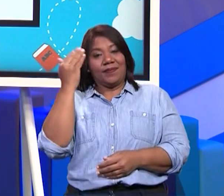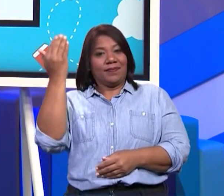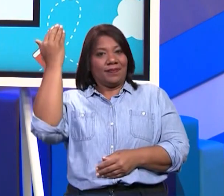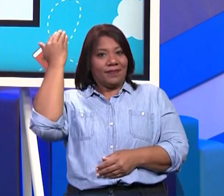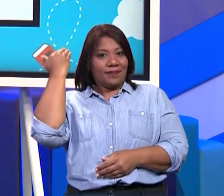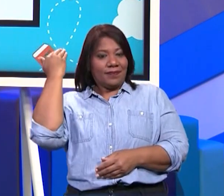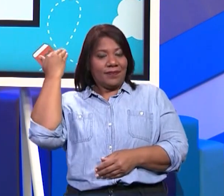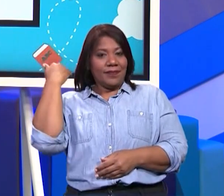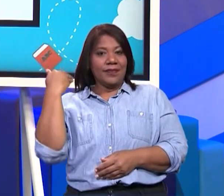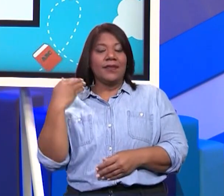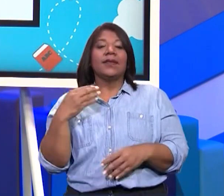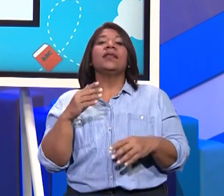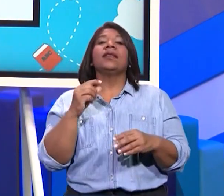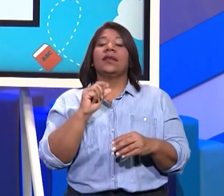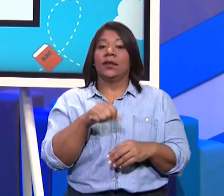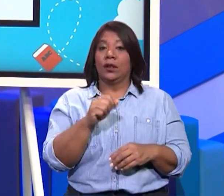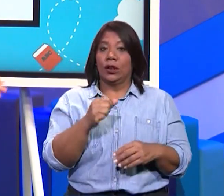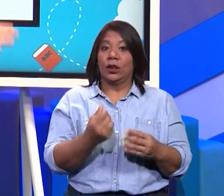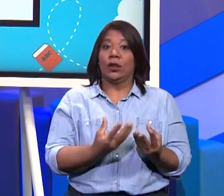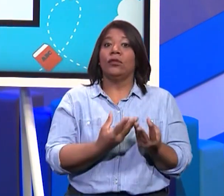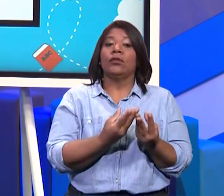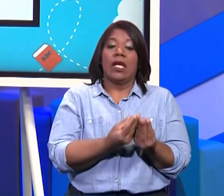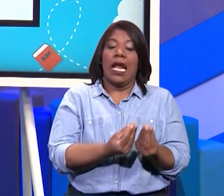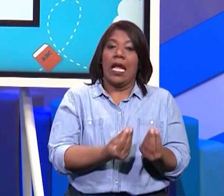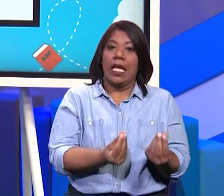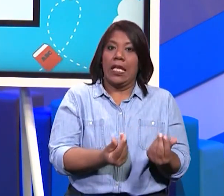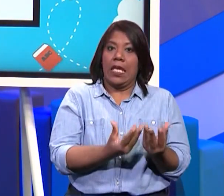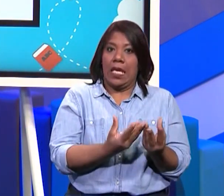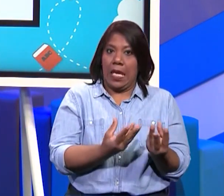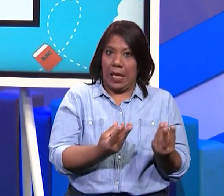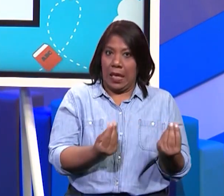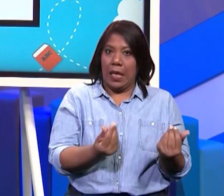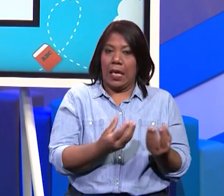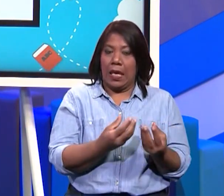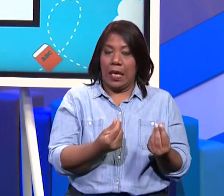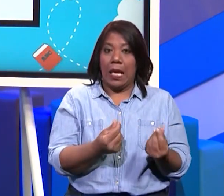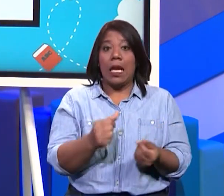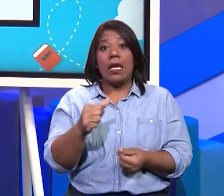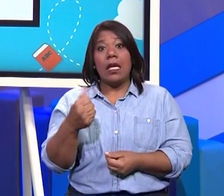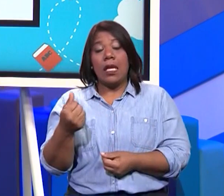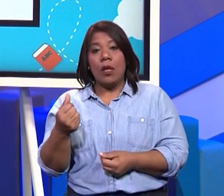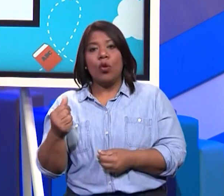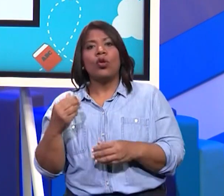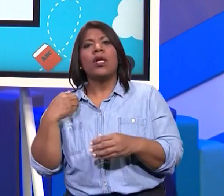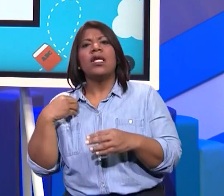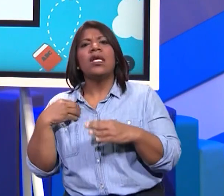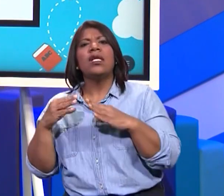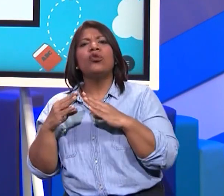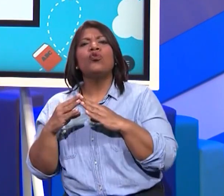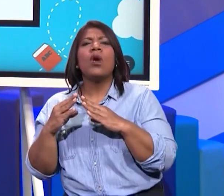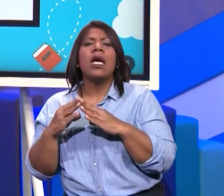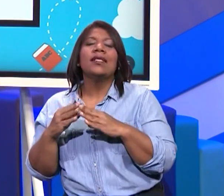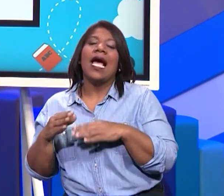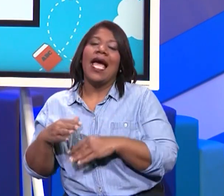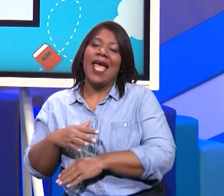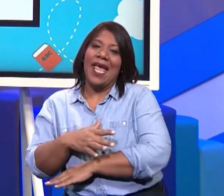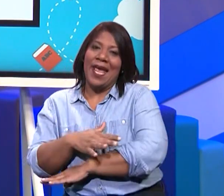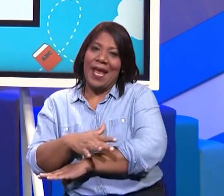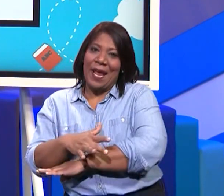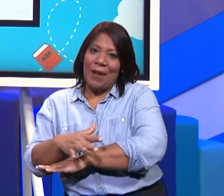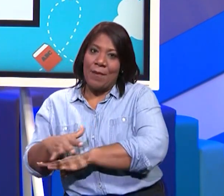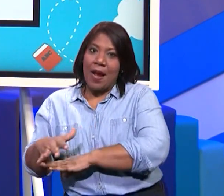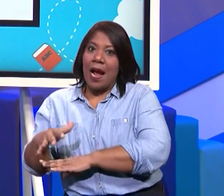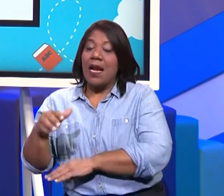anteriores. Hábitat terrestre, se desarrollan en la tierra, y los hábitats acuáticos, que se desarrollan